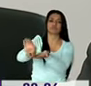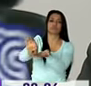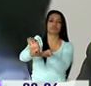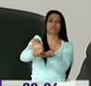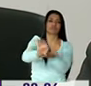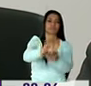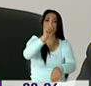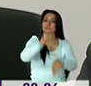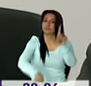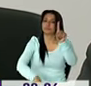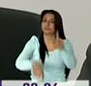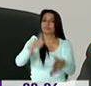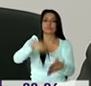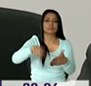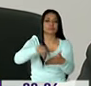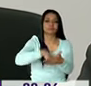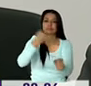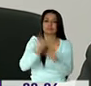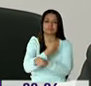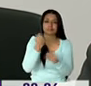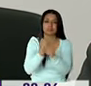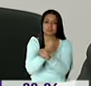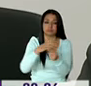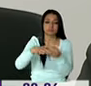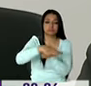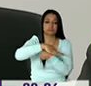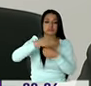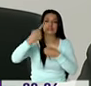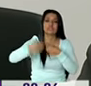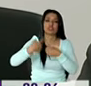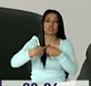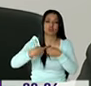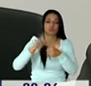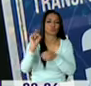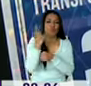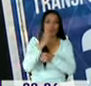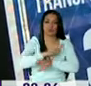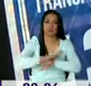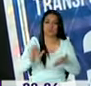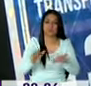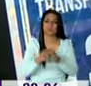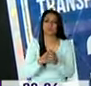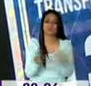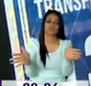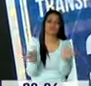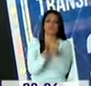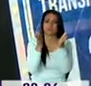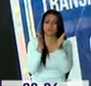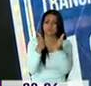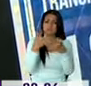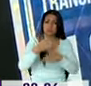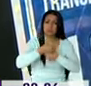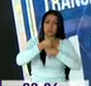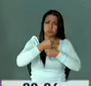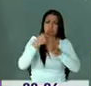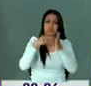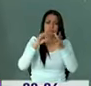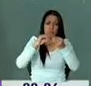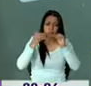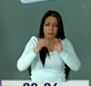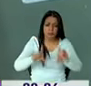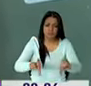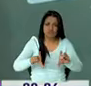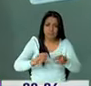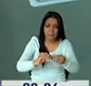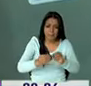o laborar en un lugar no permitido como es dentro del distrito metropolitano. Los sellos cuentan con varias seguridades como el número de placa